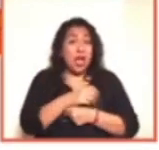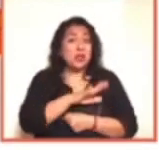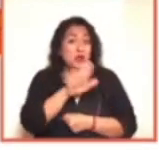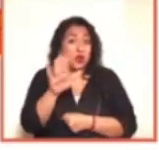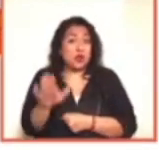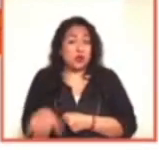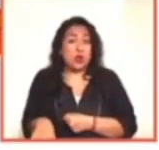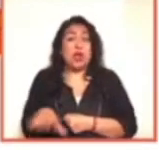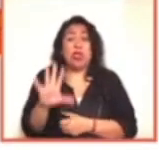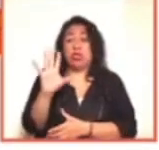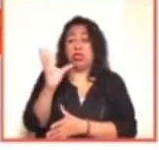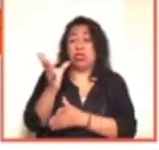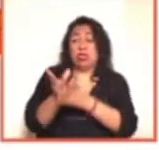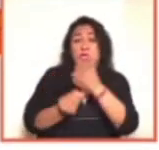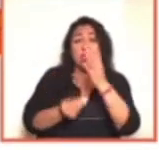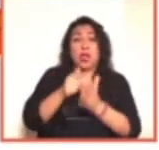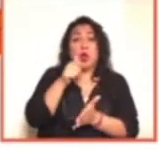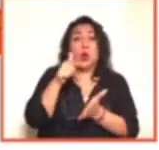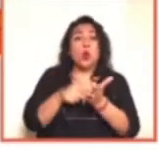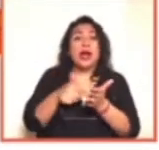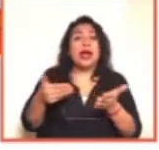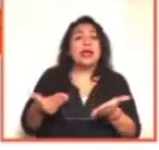exiliado de su Florencia natal.